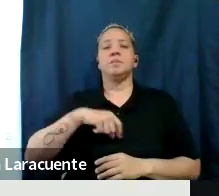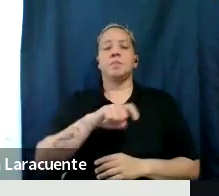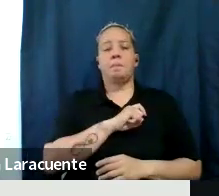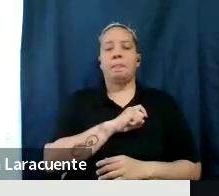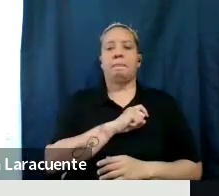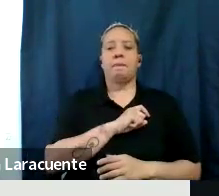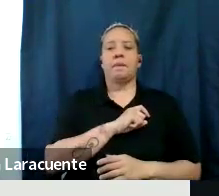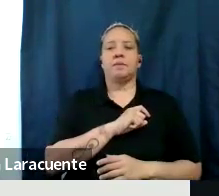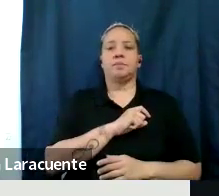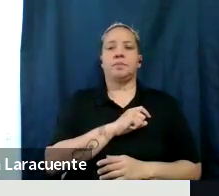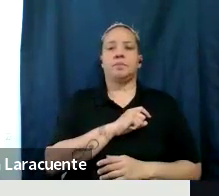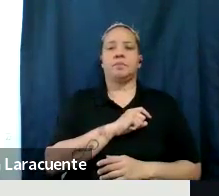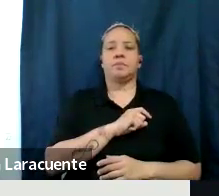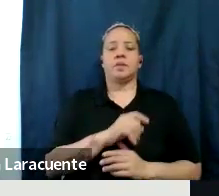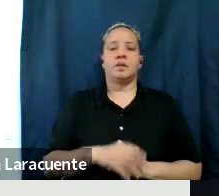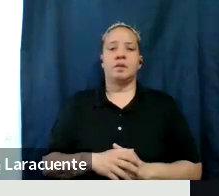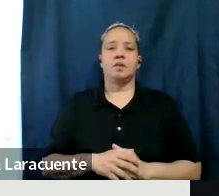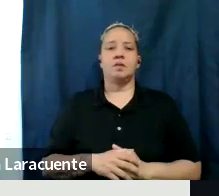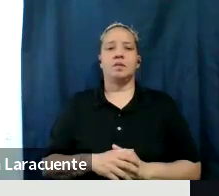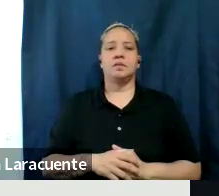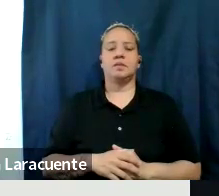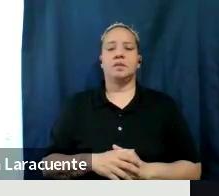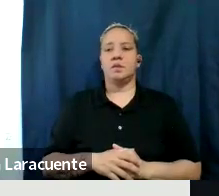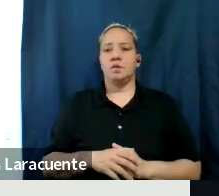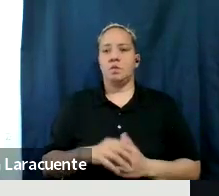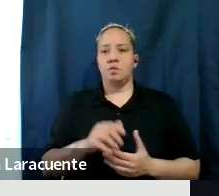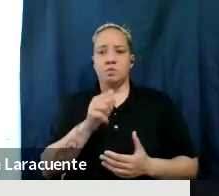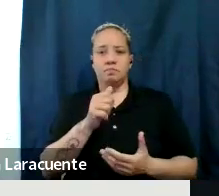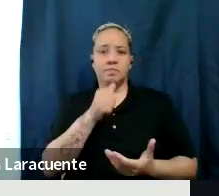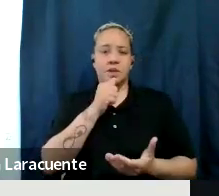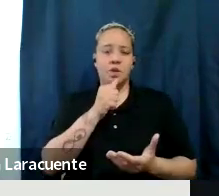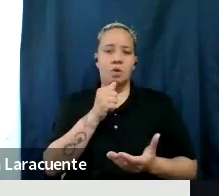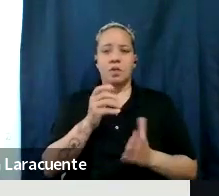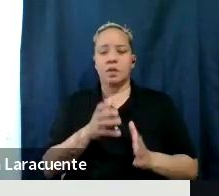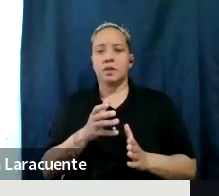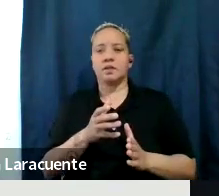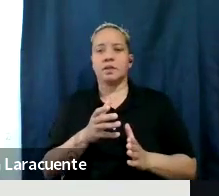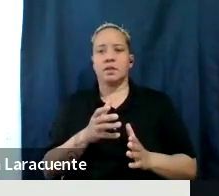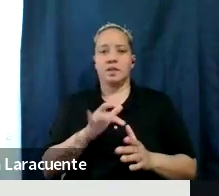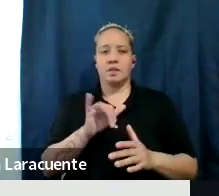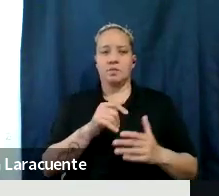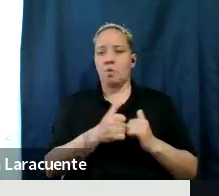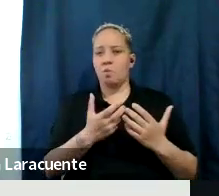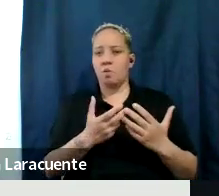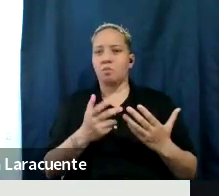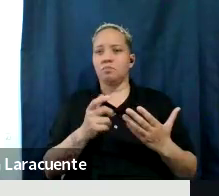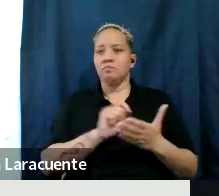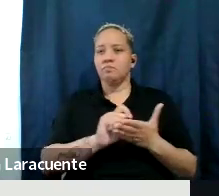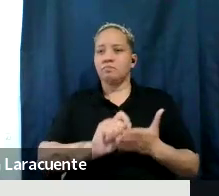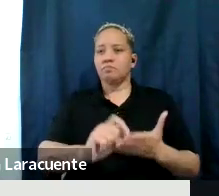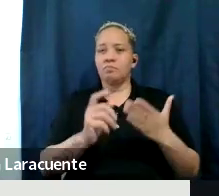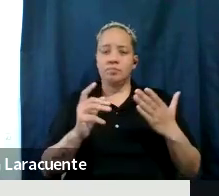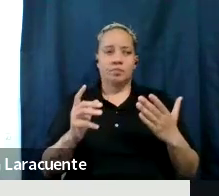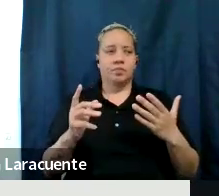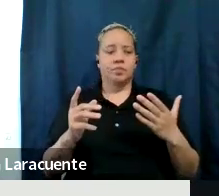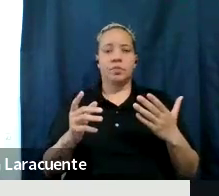estuvo en la guerra acertadamente escribe, era el prólogo de la Segunda Guerra Mundial, era el campo de pruebas. Los